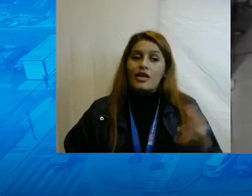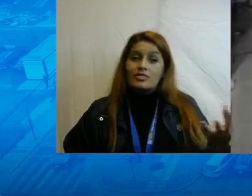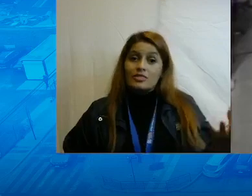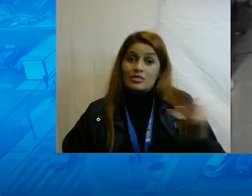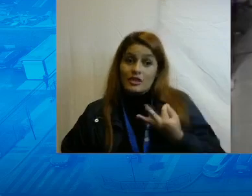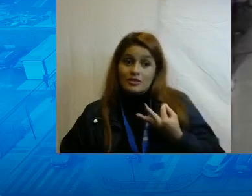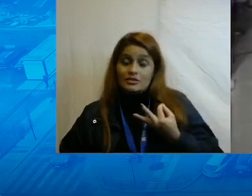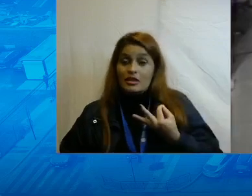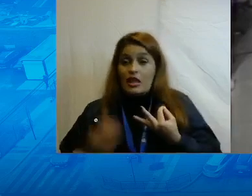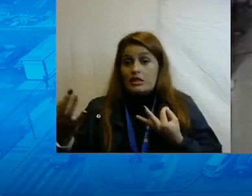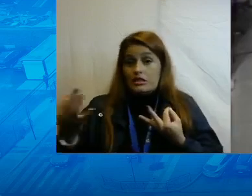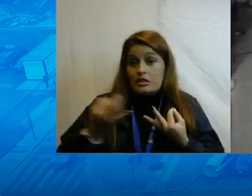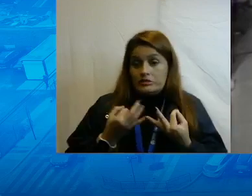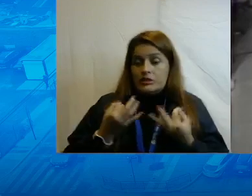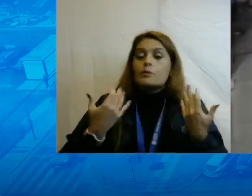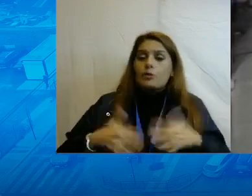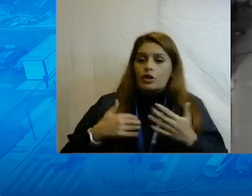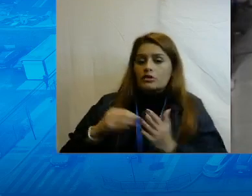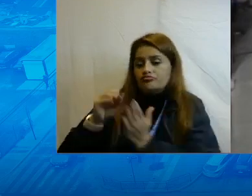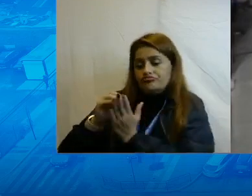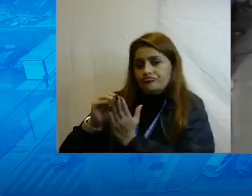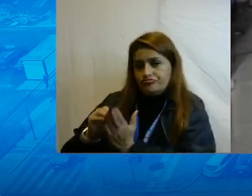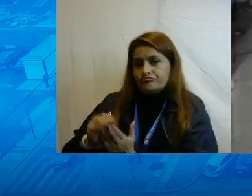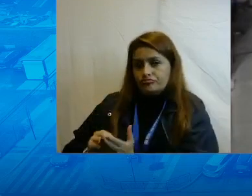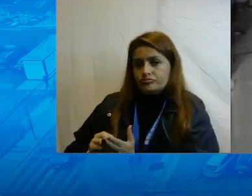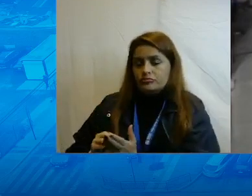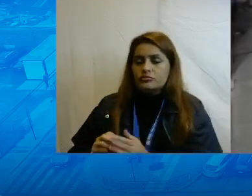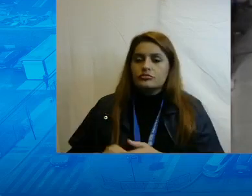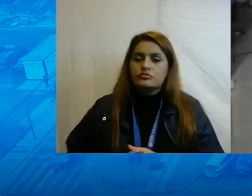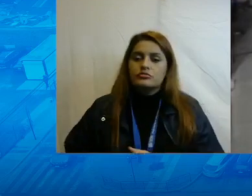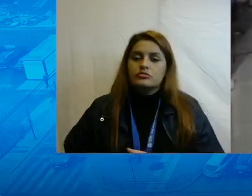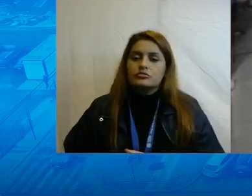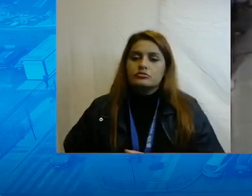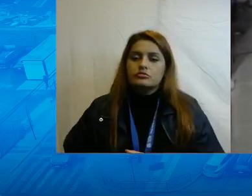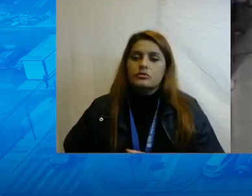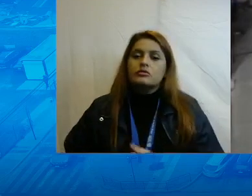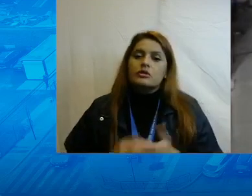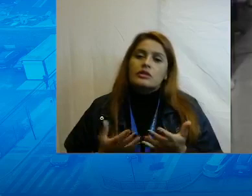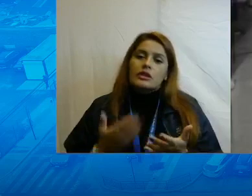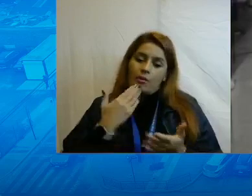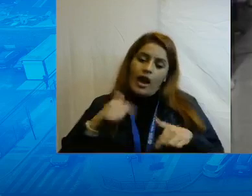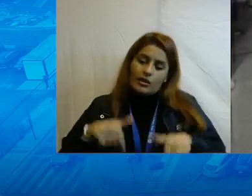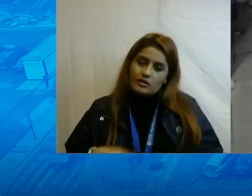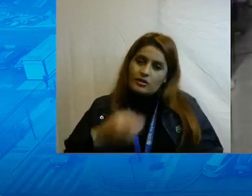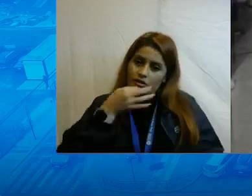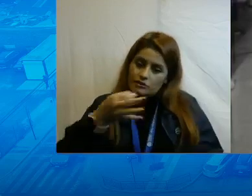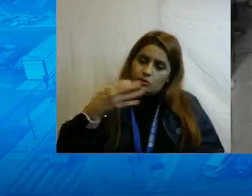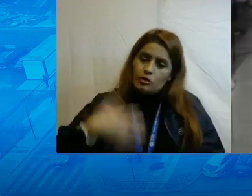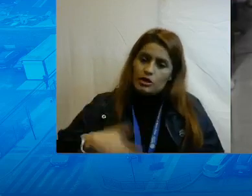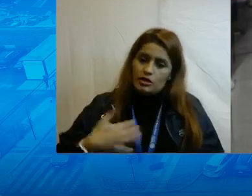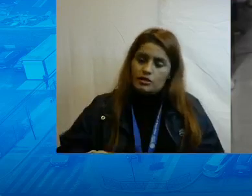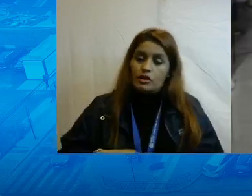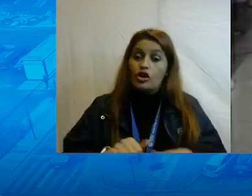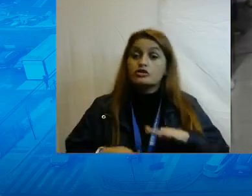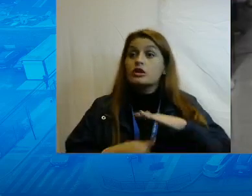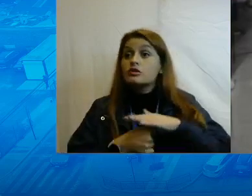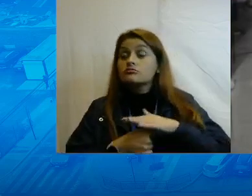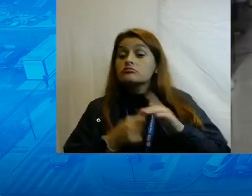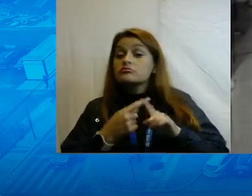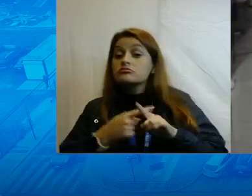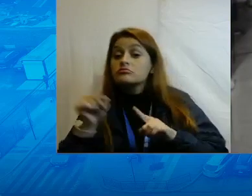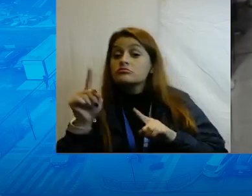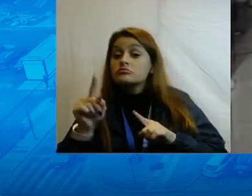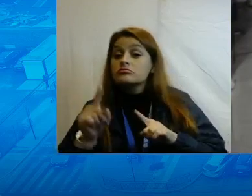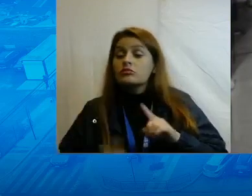ustedes entregan en este espacio, que dicho sea de paso, es para eso también. Concejales,